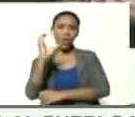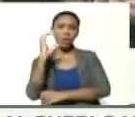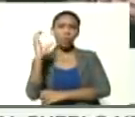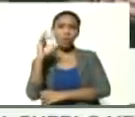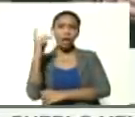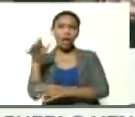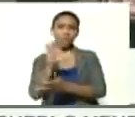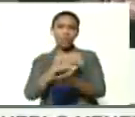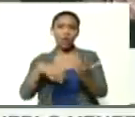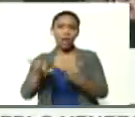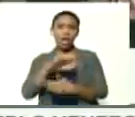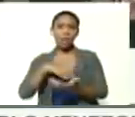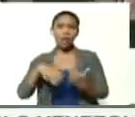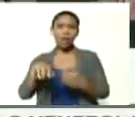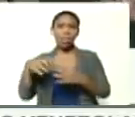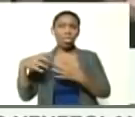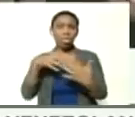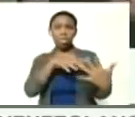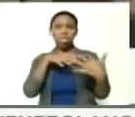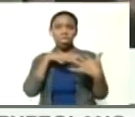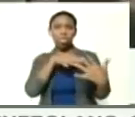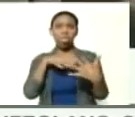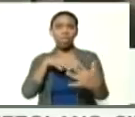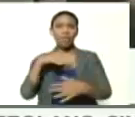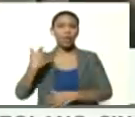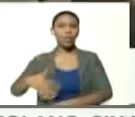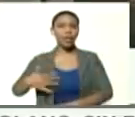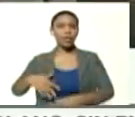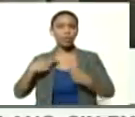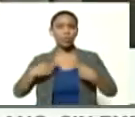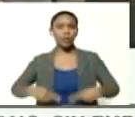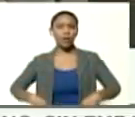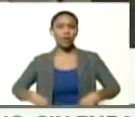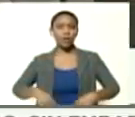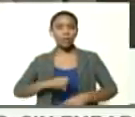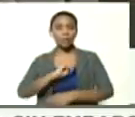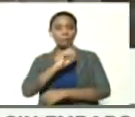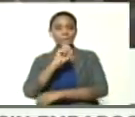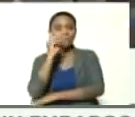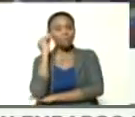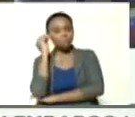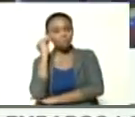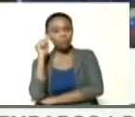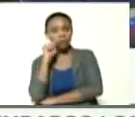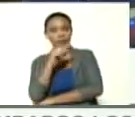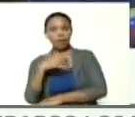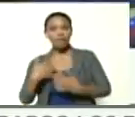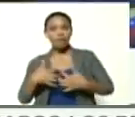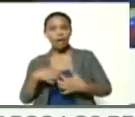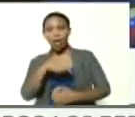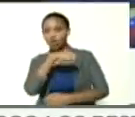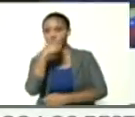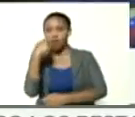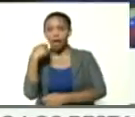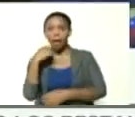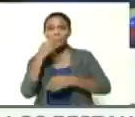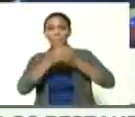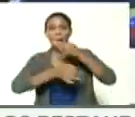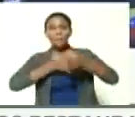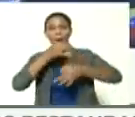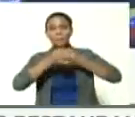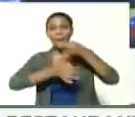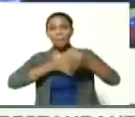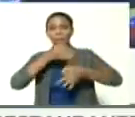caos, el desastre, las masacres, las violaciones de derechos humanos? Habría que preguntarse si en esa industria de la droga que explica Franco